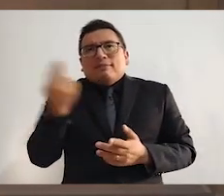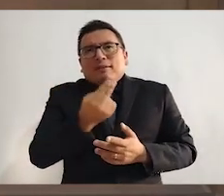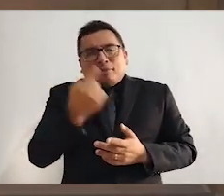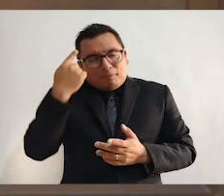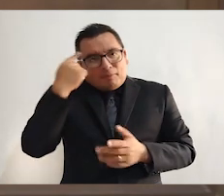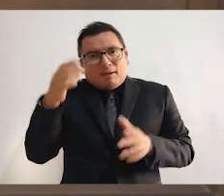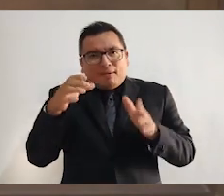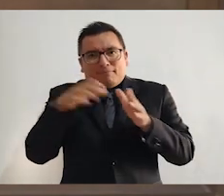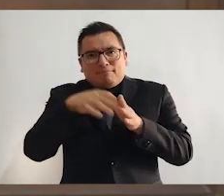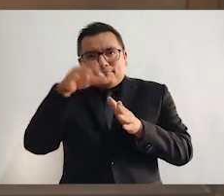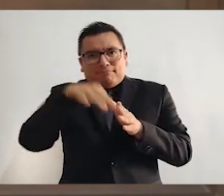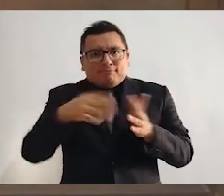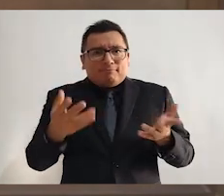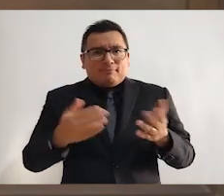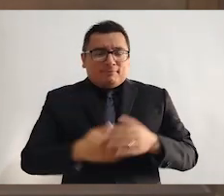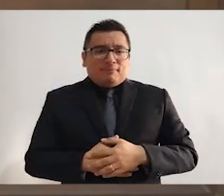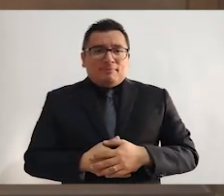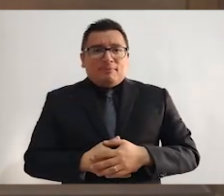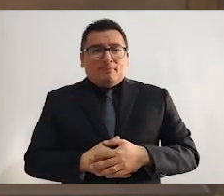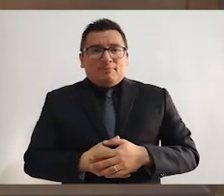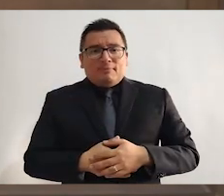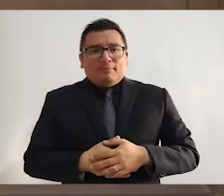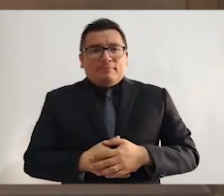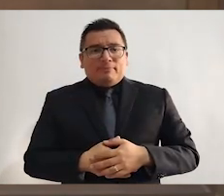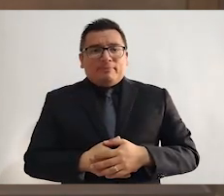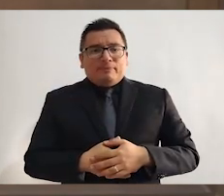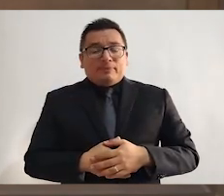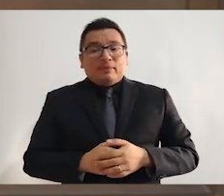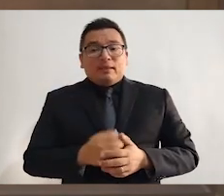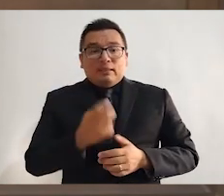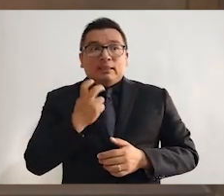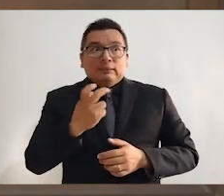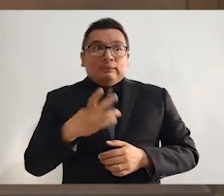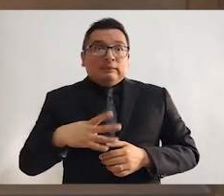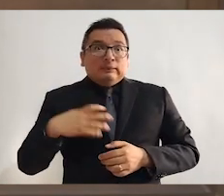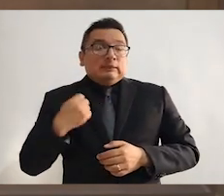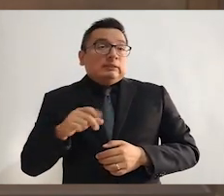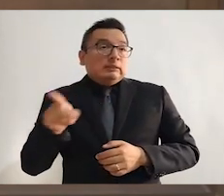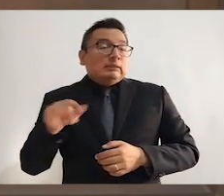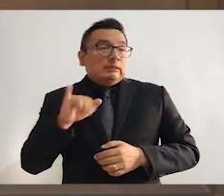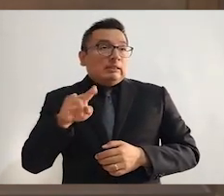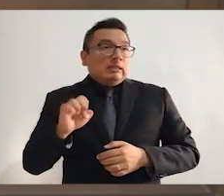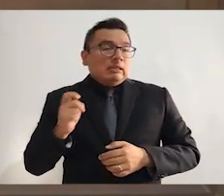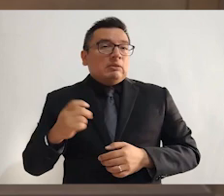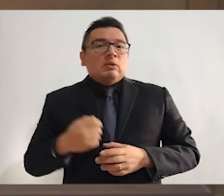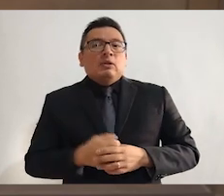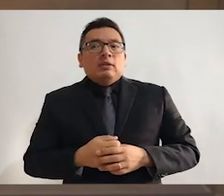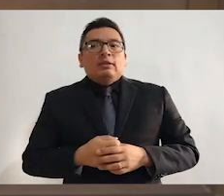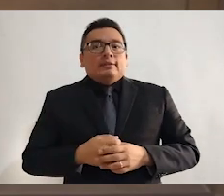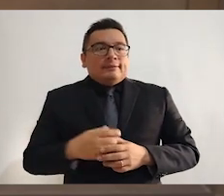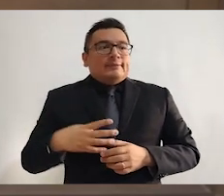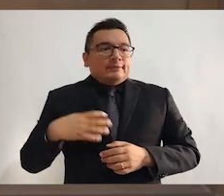que necesitan para en todo caso ejercer su derecho al voto. Y se ha trabajado mucho en eso, el INE ha trabajado mucho en eso,